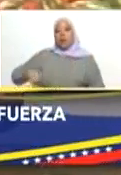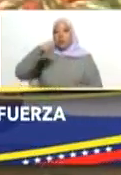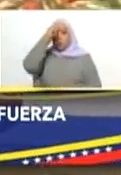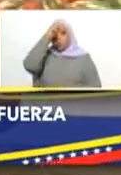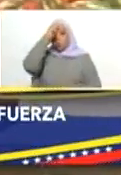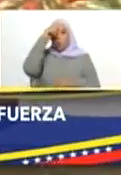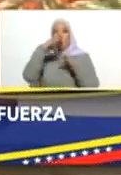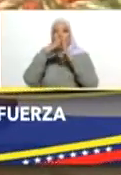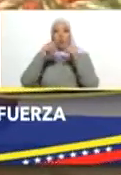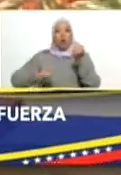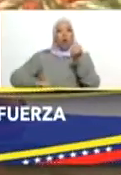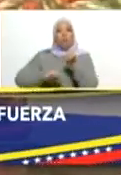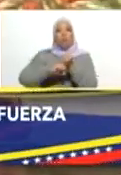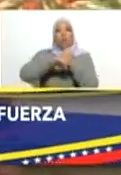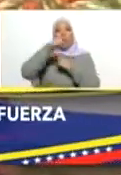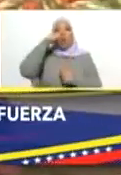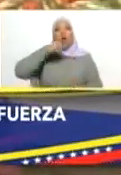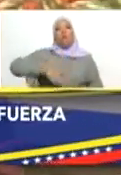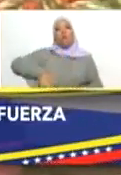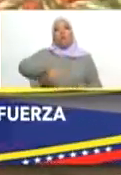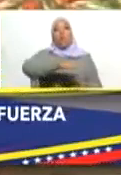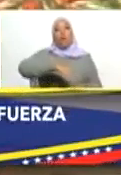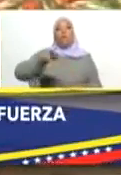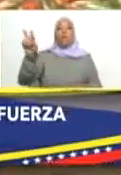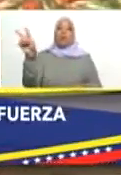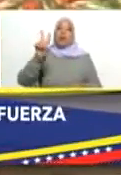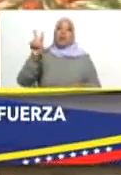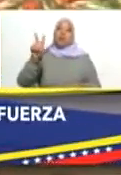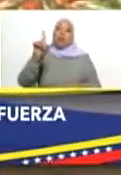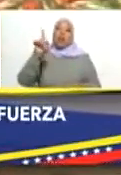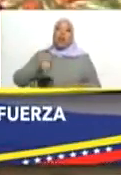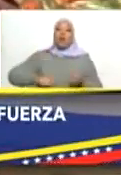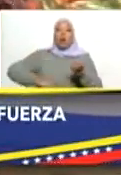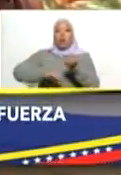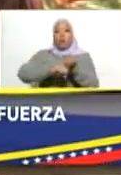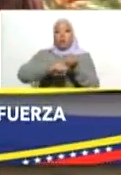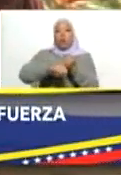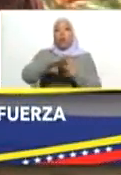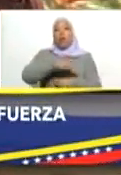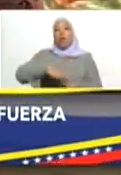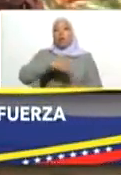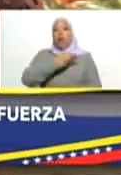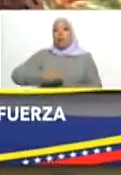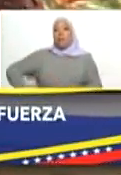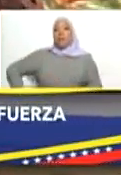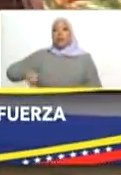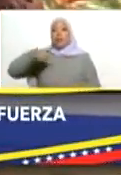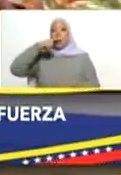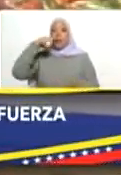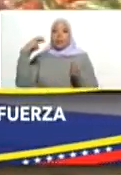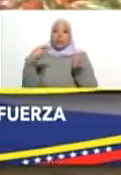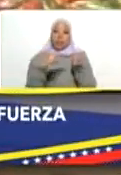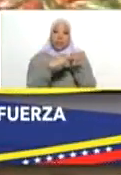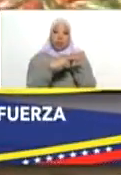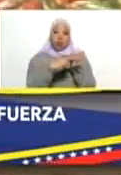todo el apoyo del pueblo de Venezuela. Quiero agradecer al presidente Bashar al-Assad de Siria.